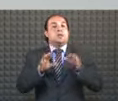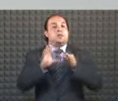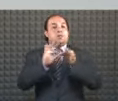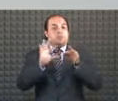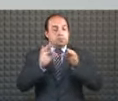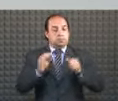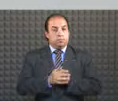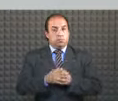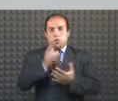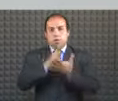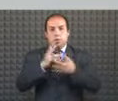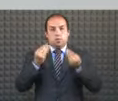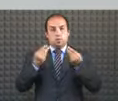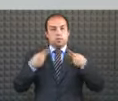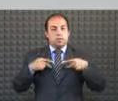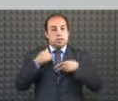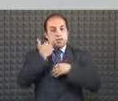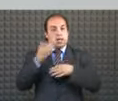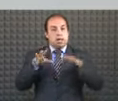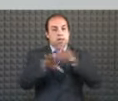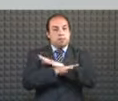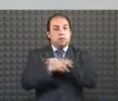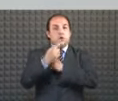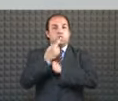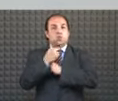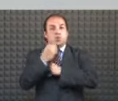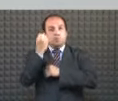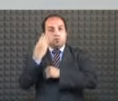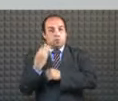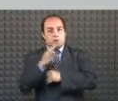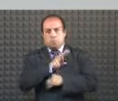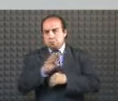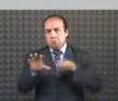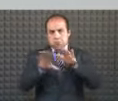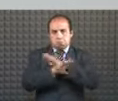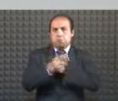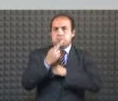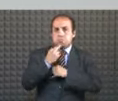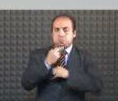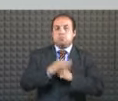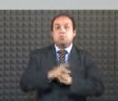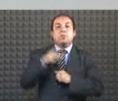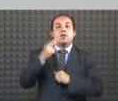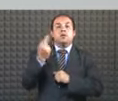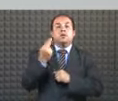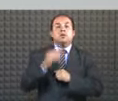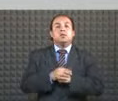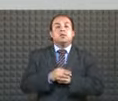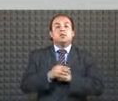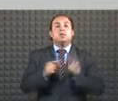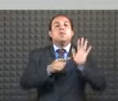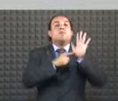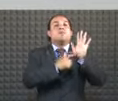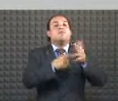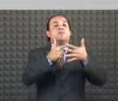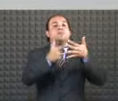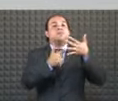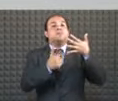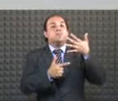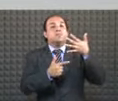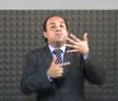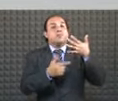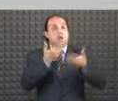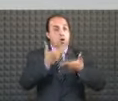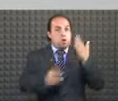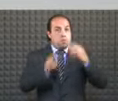gente quiera que pasemos a rojo, nosotros podamos pasar a rojo, tenemos que confirmarlo con indicadores, y los indicadores que vemos el día de